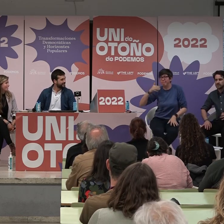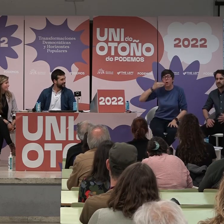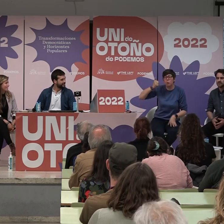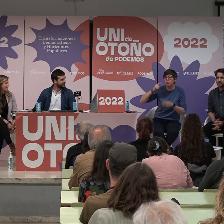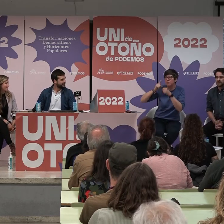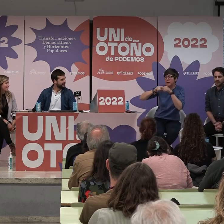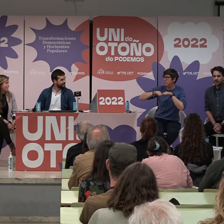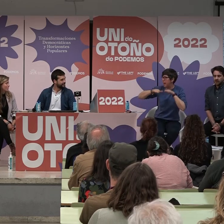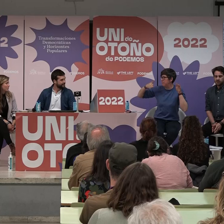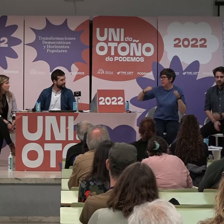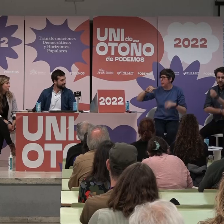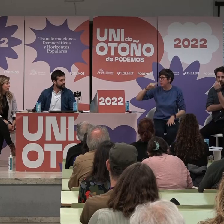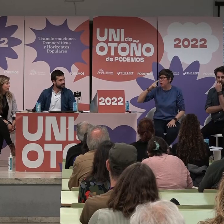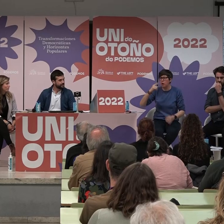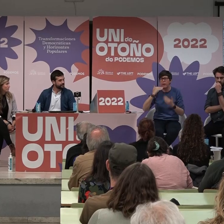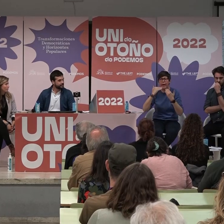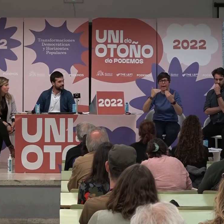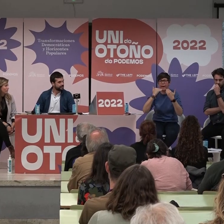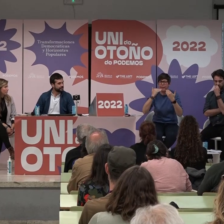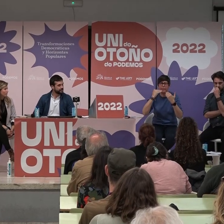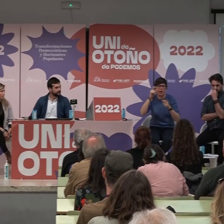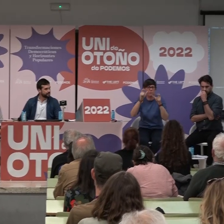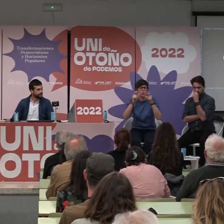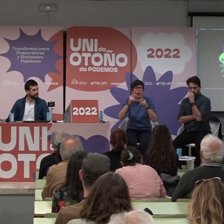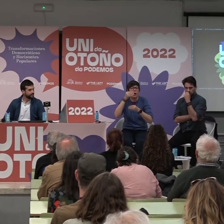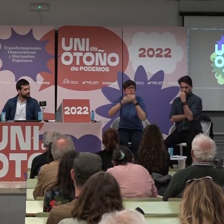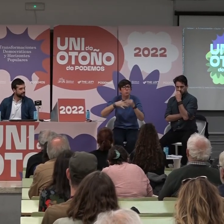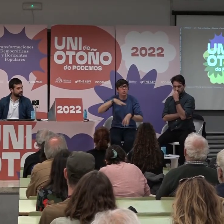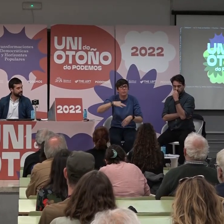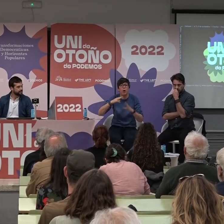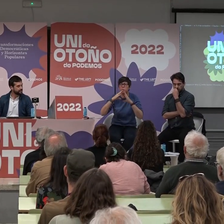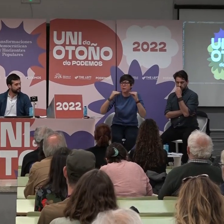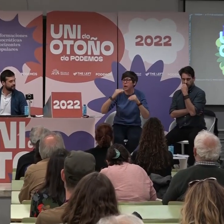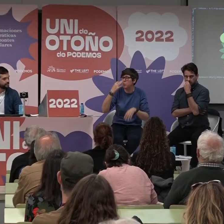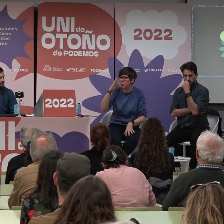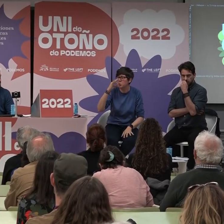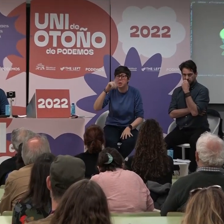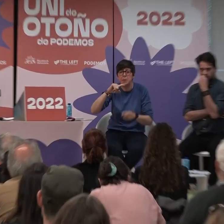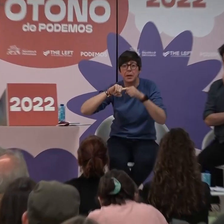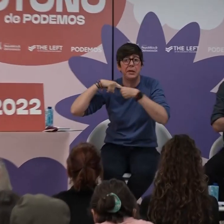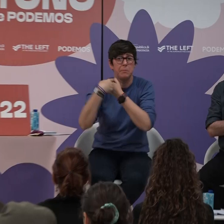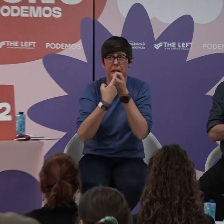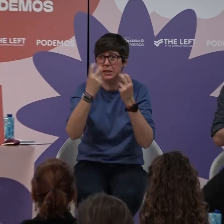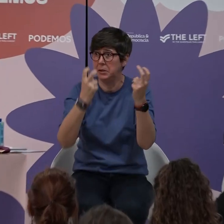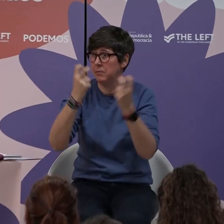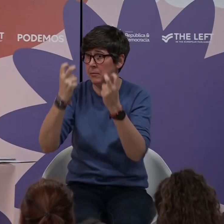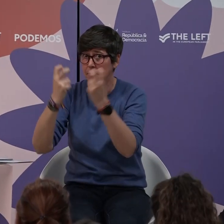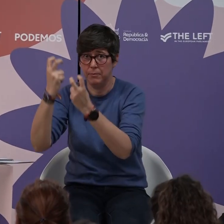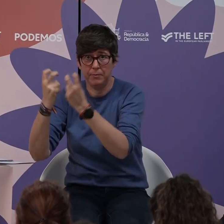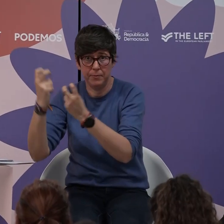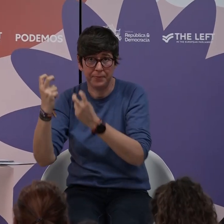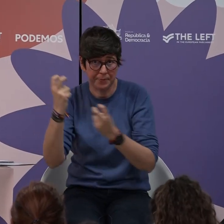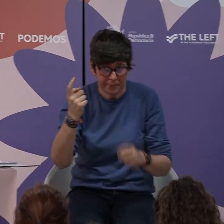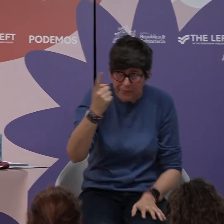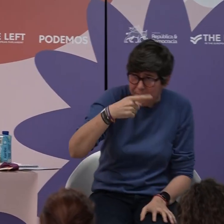gracias Mari Tere por la presentación me siento muy muy orgullosa de participar en esta mesa Bueno lo primero es agradecer a todas las personas que han hecho